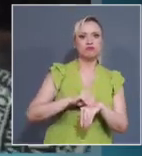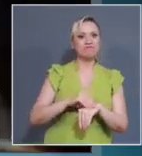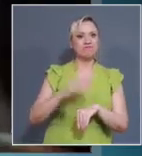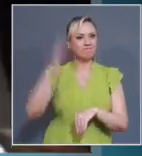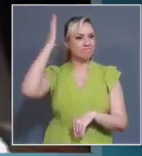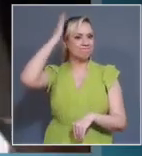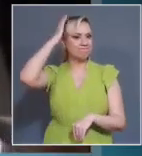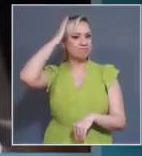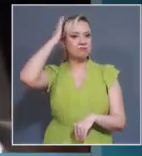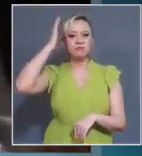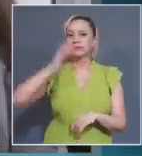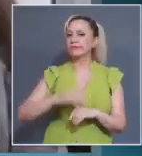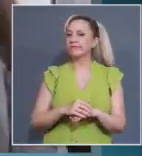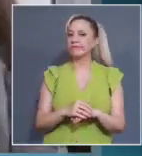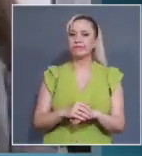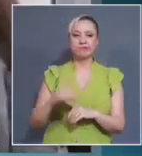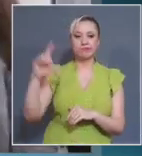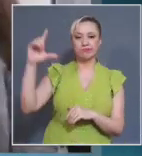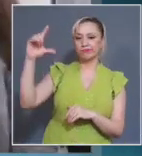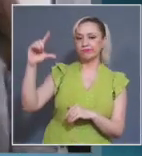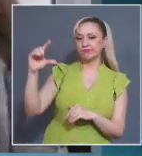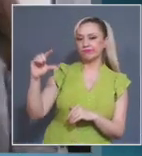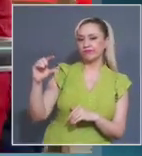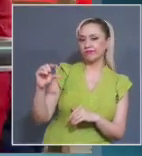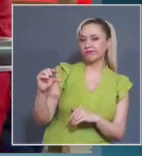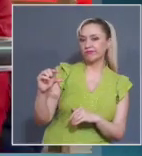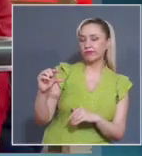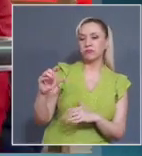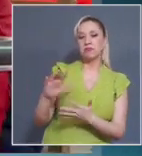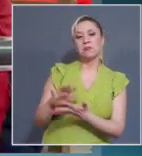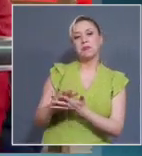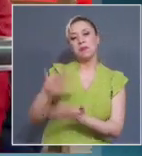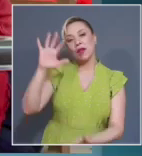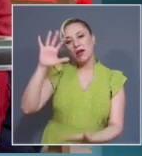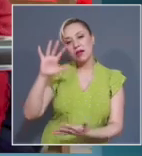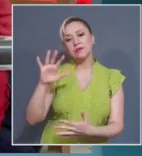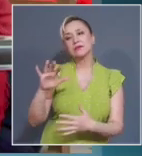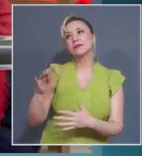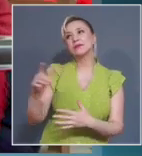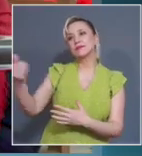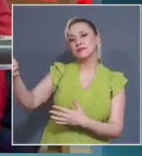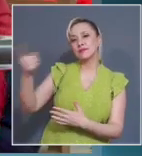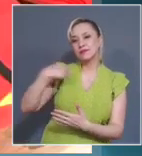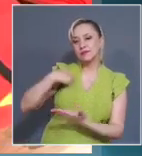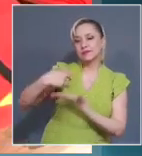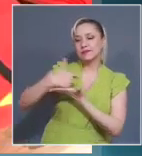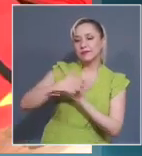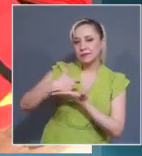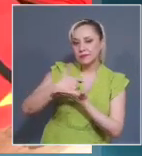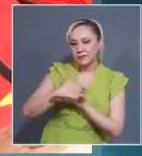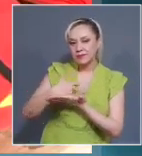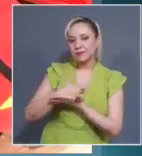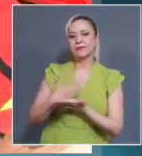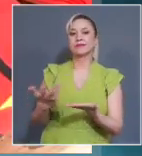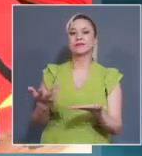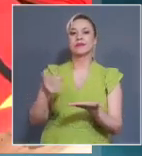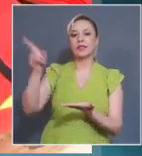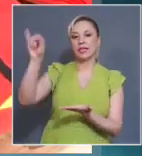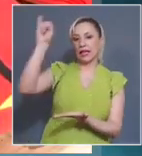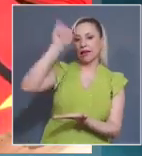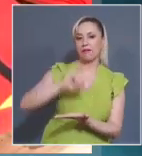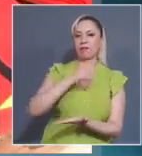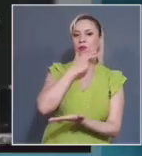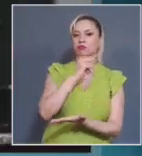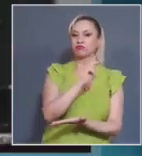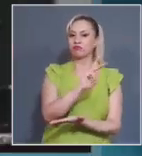globales de valor. Participan más en eslabones inferiores y sectores tradicionalmente feminizados como el vestido y